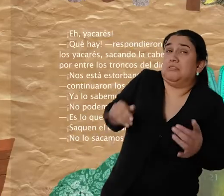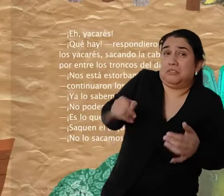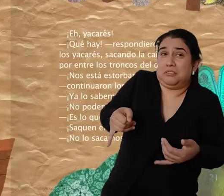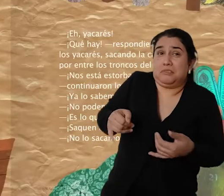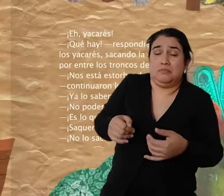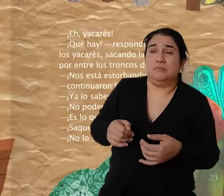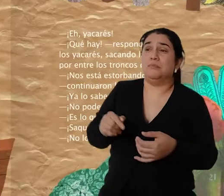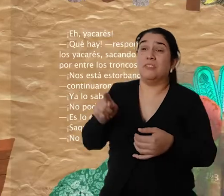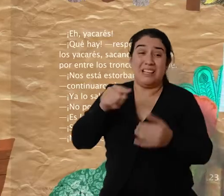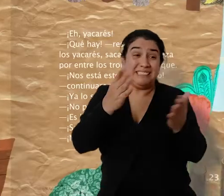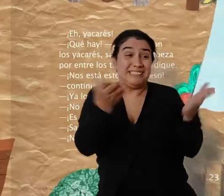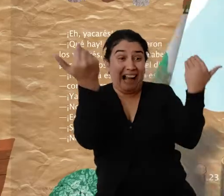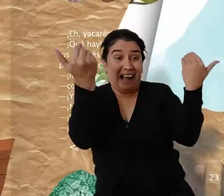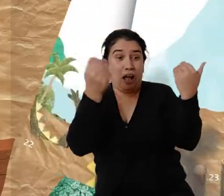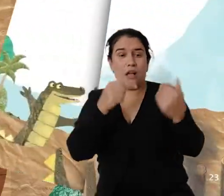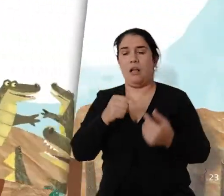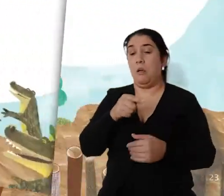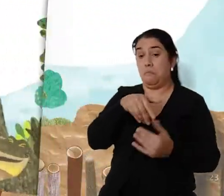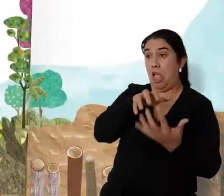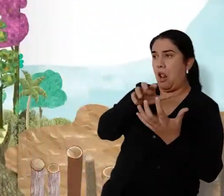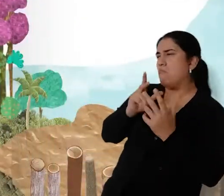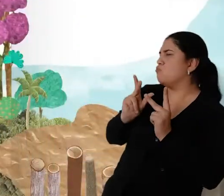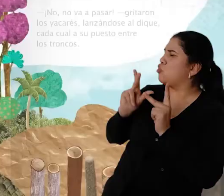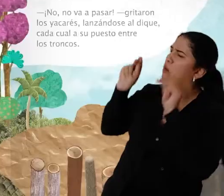lo sacamos!